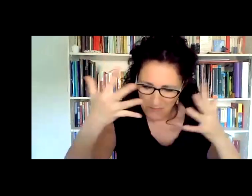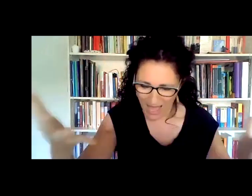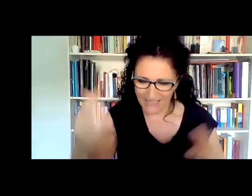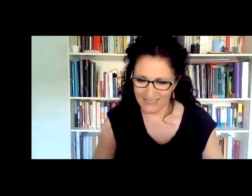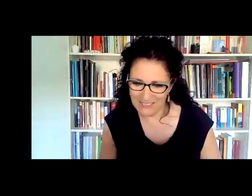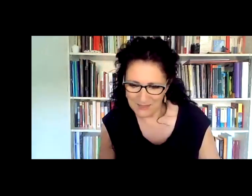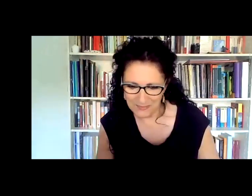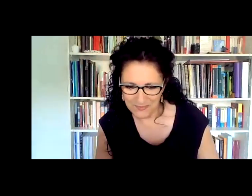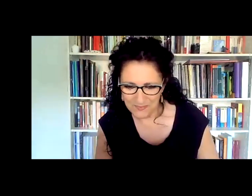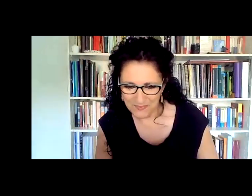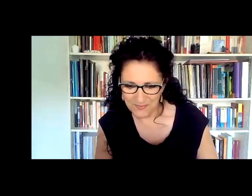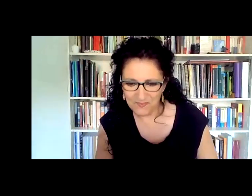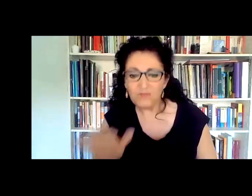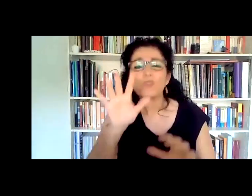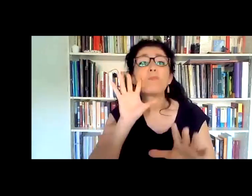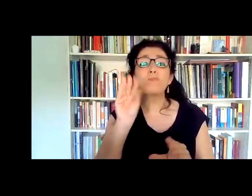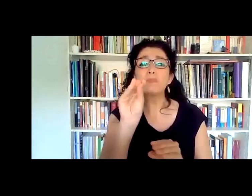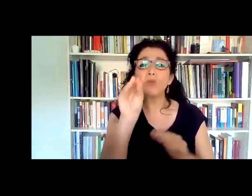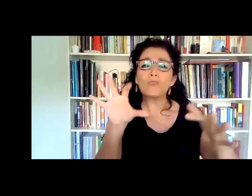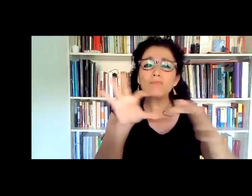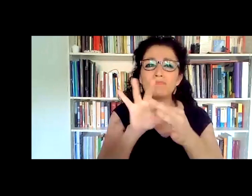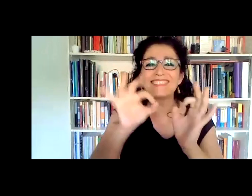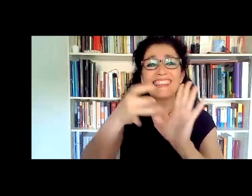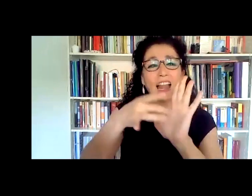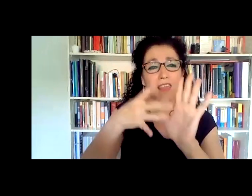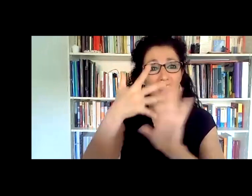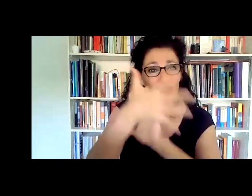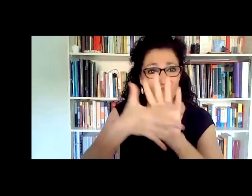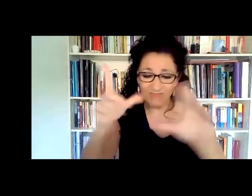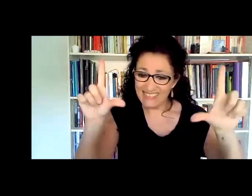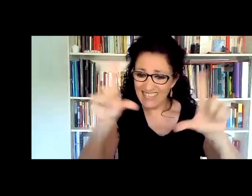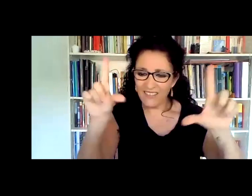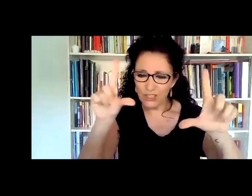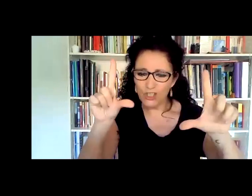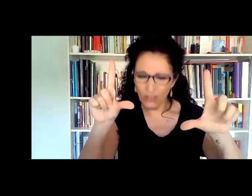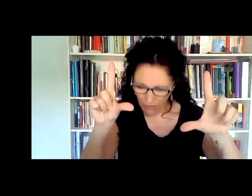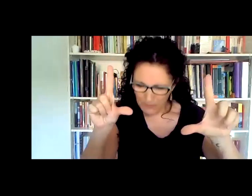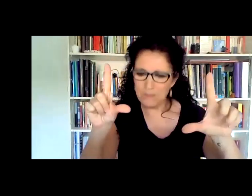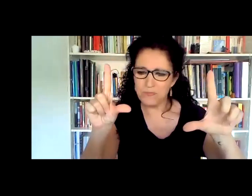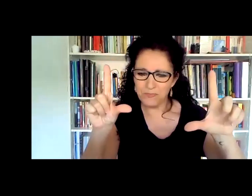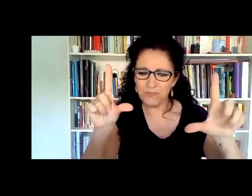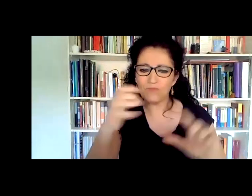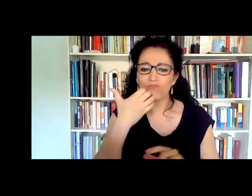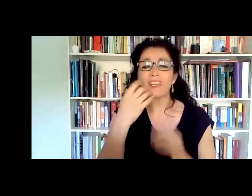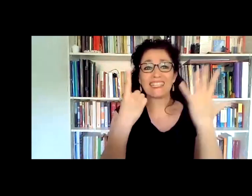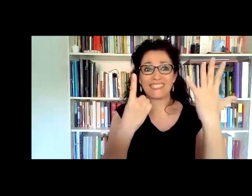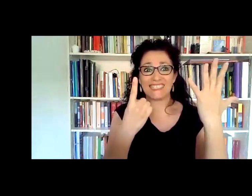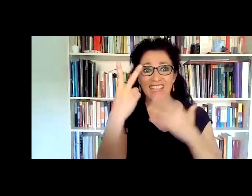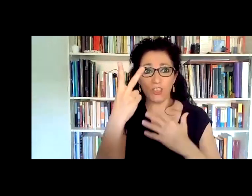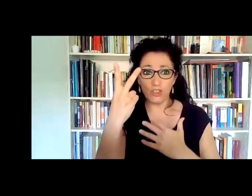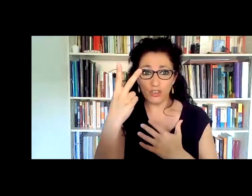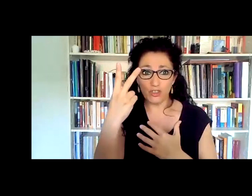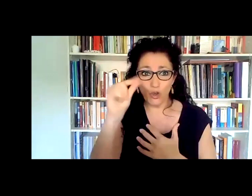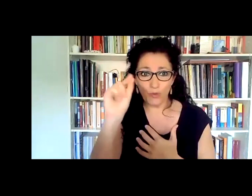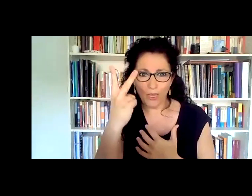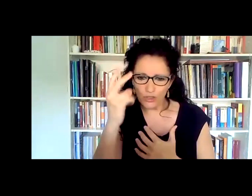También la escasez de presencia de programas infantiles en lengua de signos española. Preguntados en cuanto a al nivel